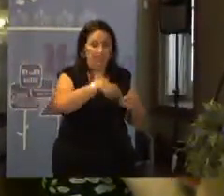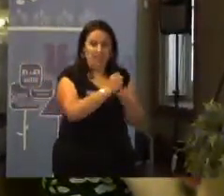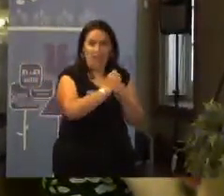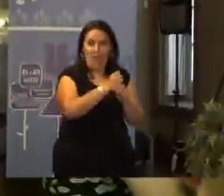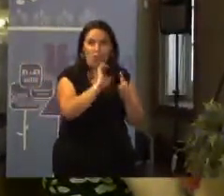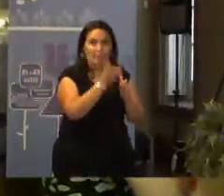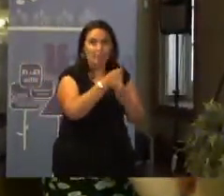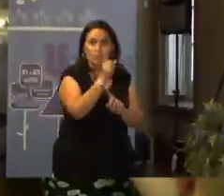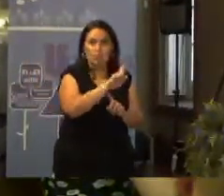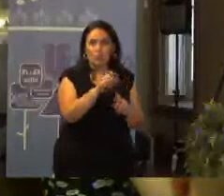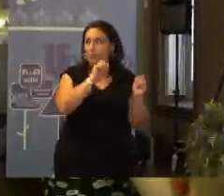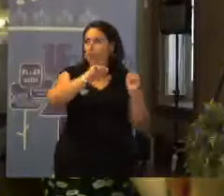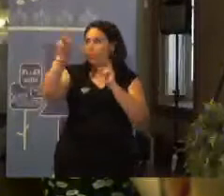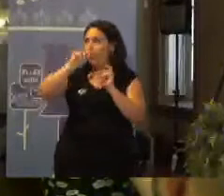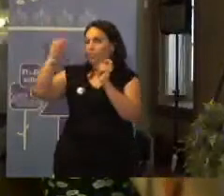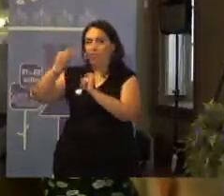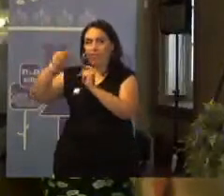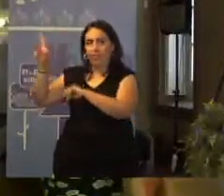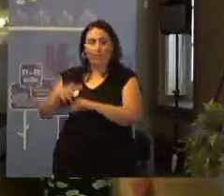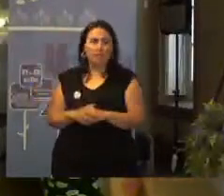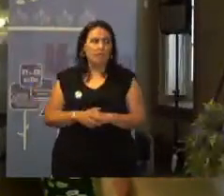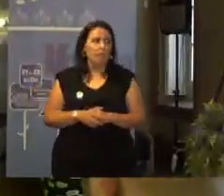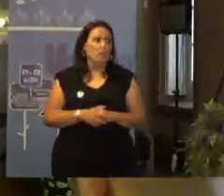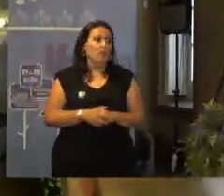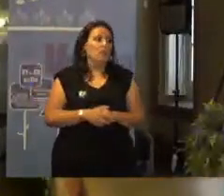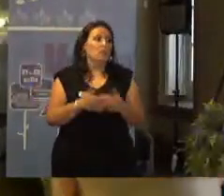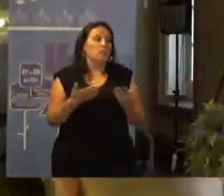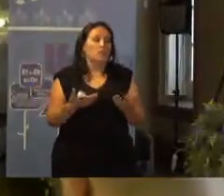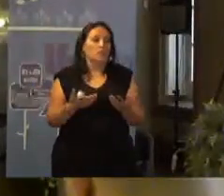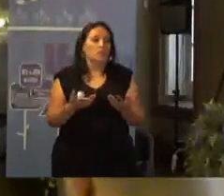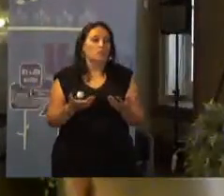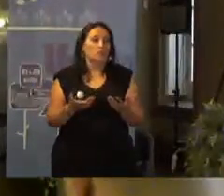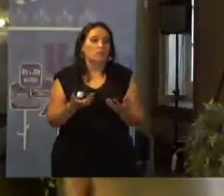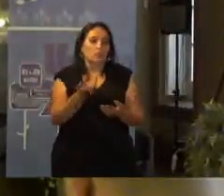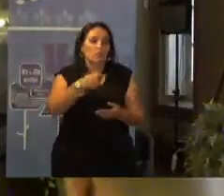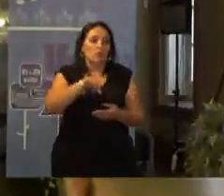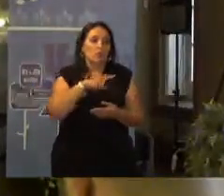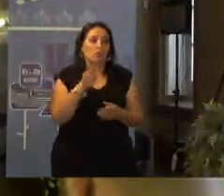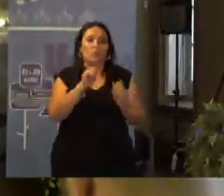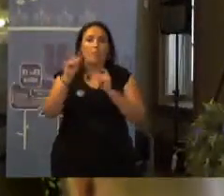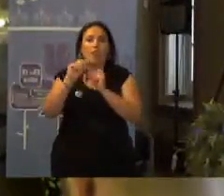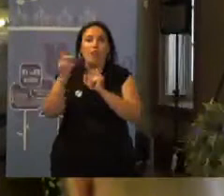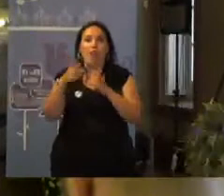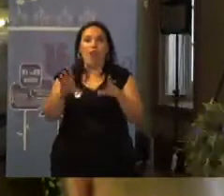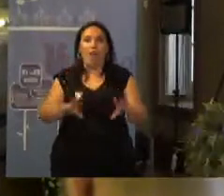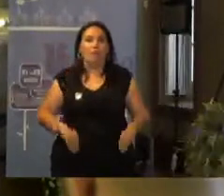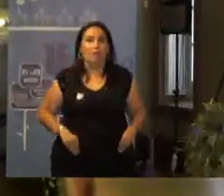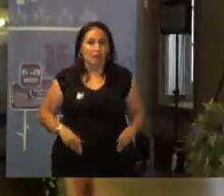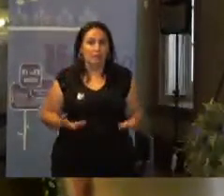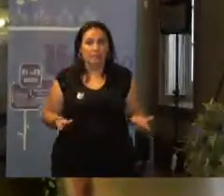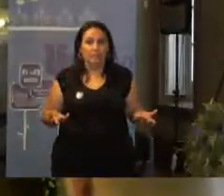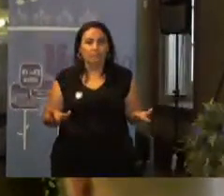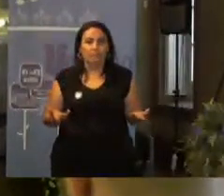inmigración. Exactamente, e o segundo que ia a dicir, e aceptar a inmigración. É dicir, é que isto,